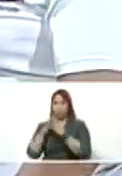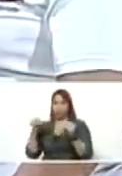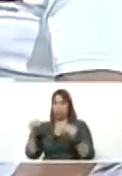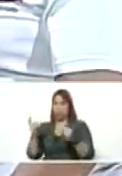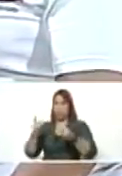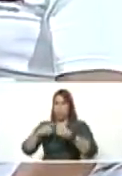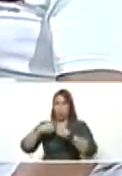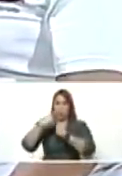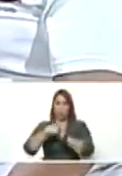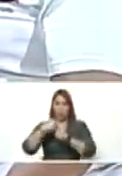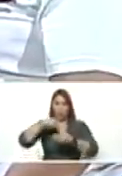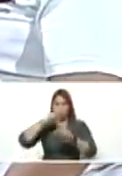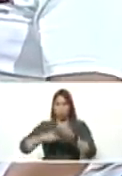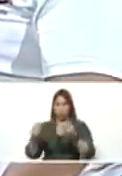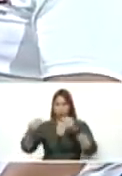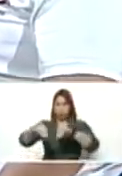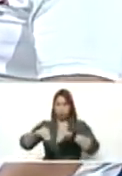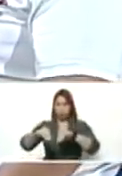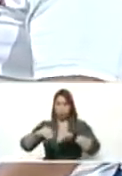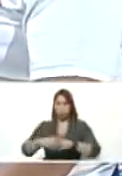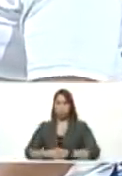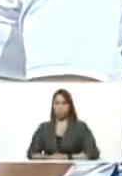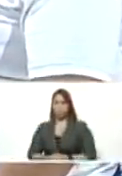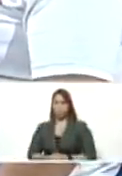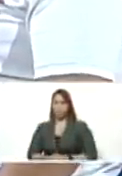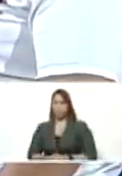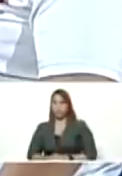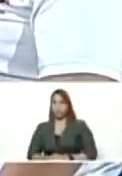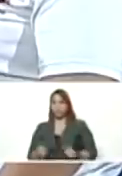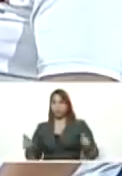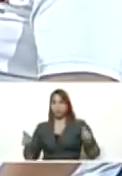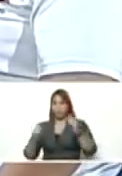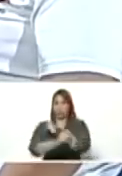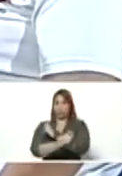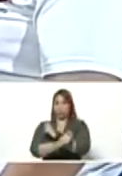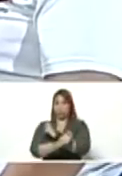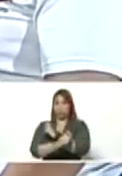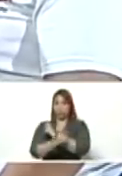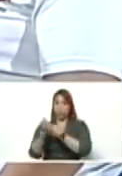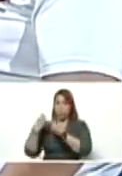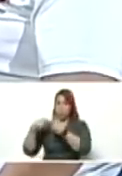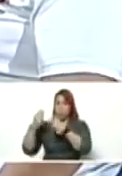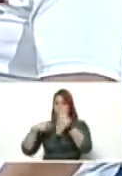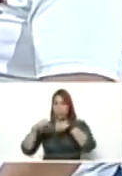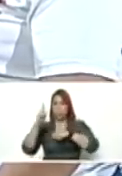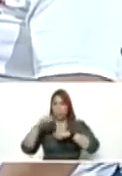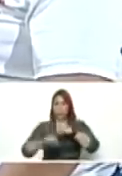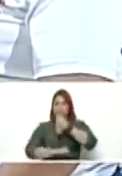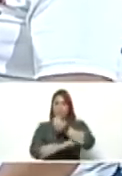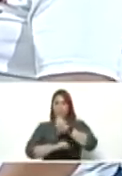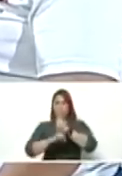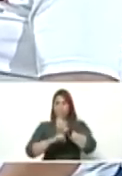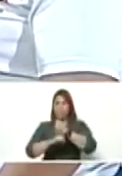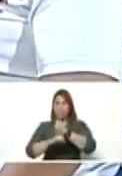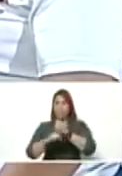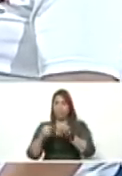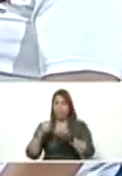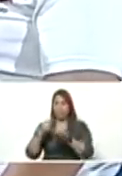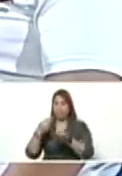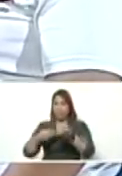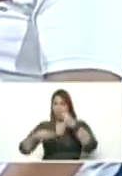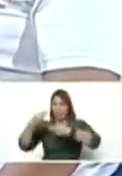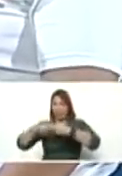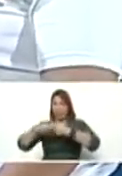filiales adscritas a la Corporación Socialista. Sustitución de importación en bases de cemento